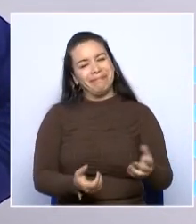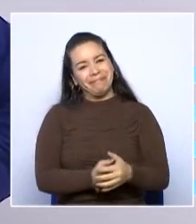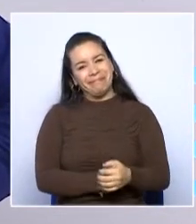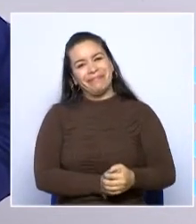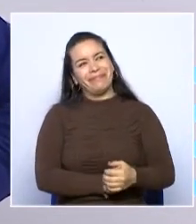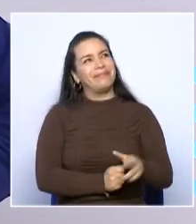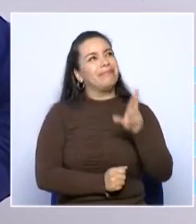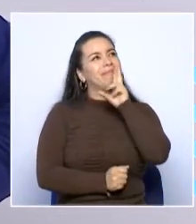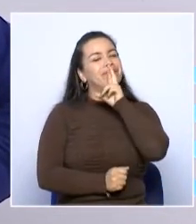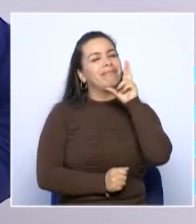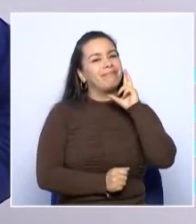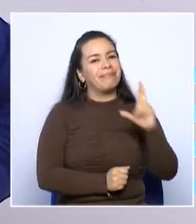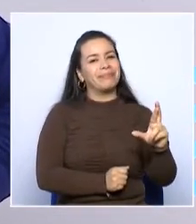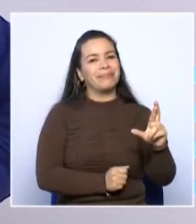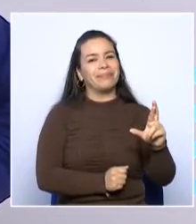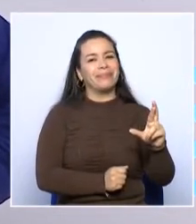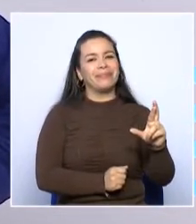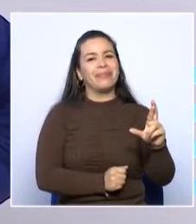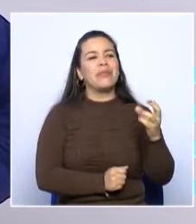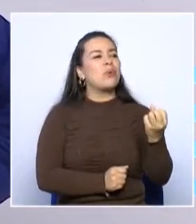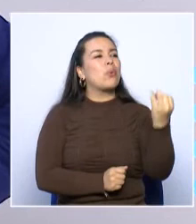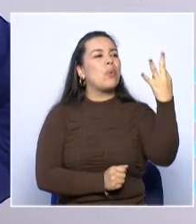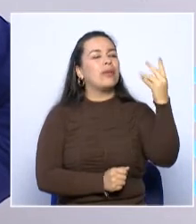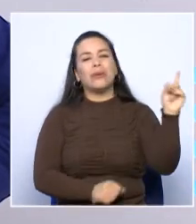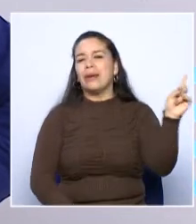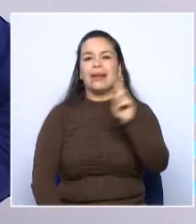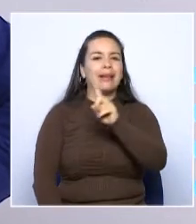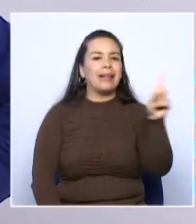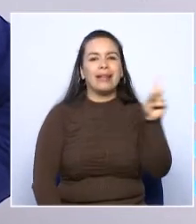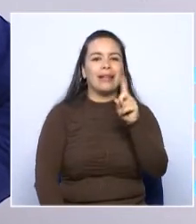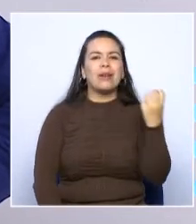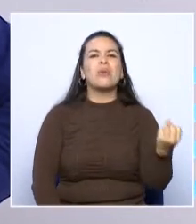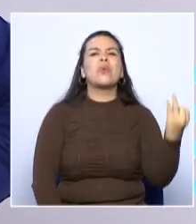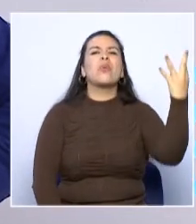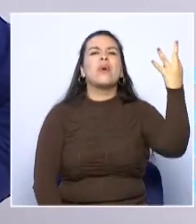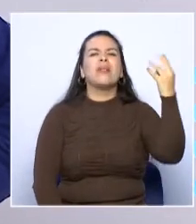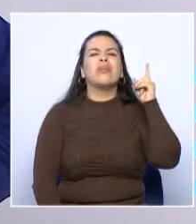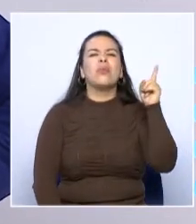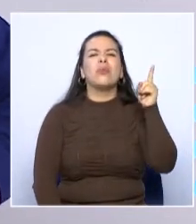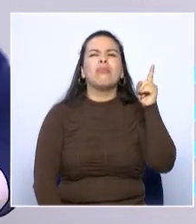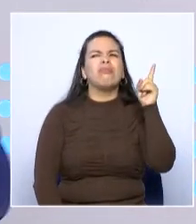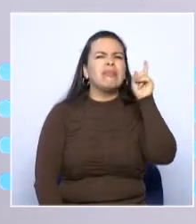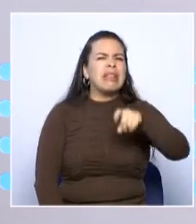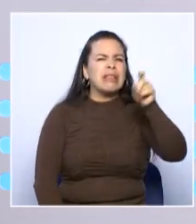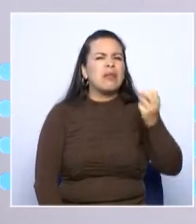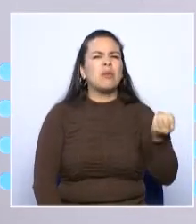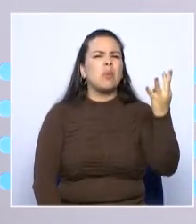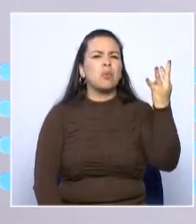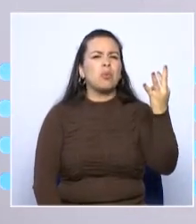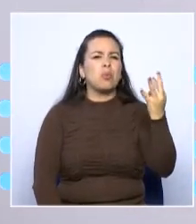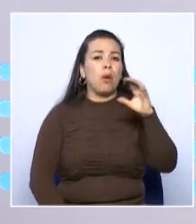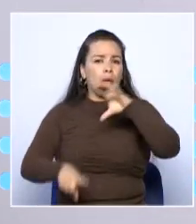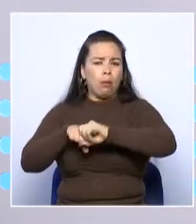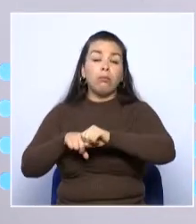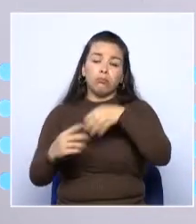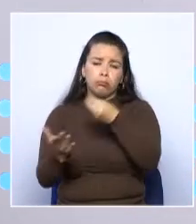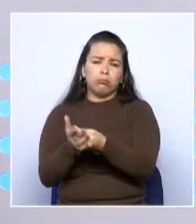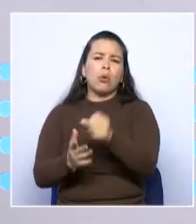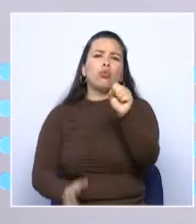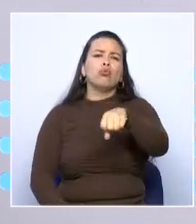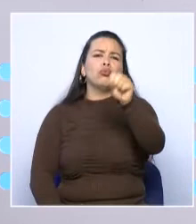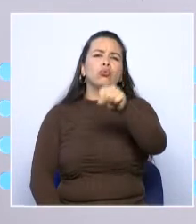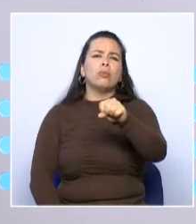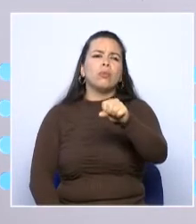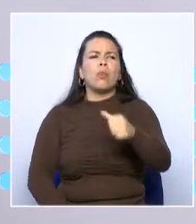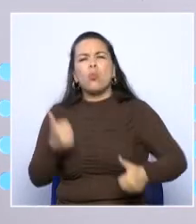la respuesta a esta señora no es cuánto vale una consulta, sino cuánto debería valer una consulta. Porque una consulta sí tiene un precio, pero ¿qué